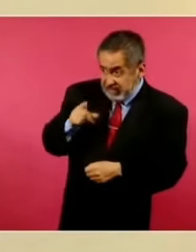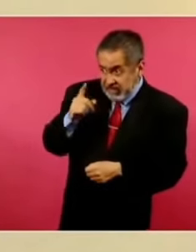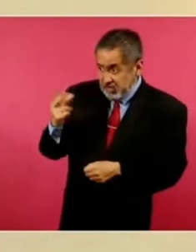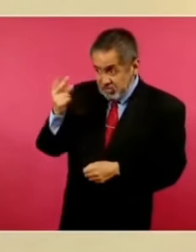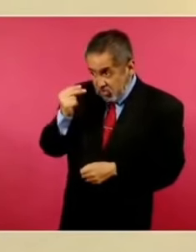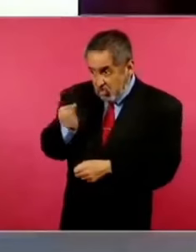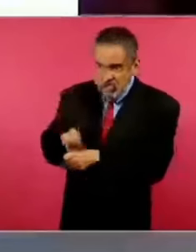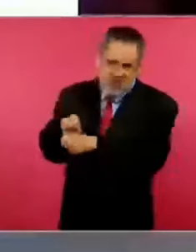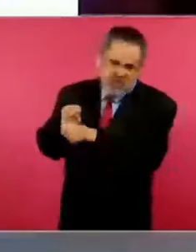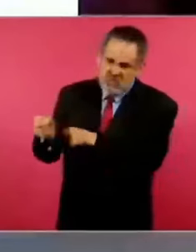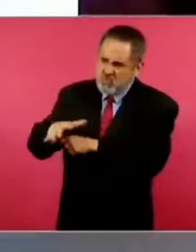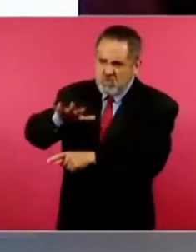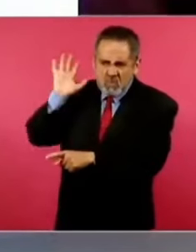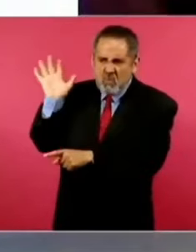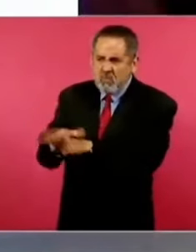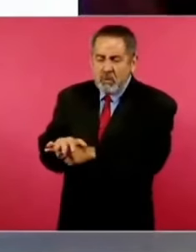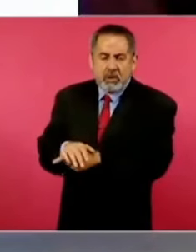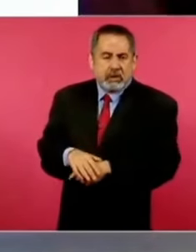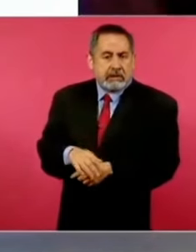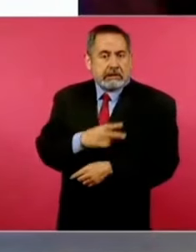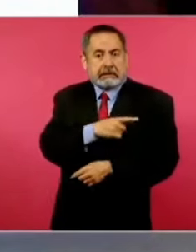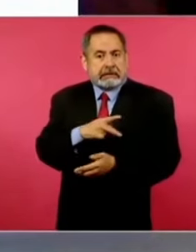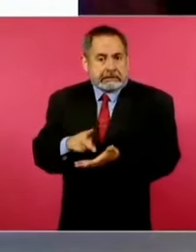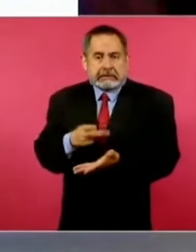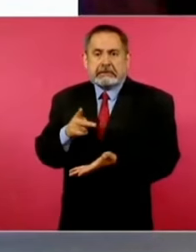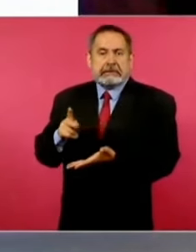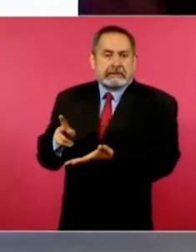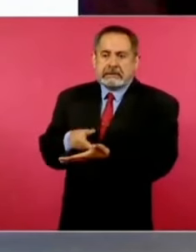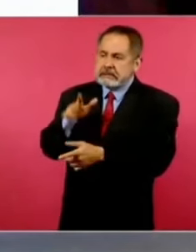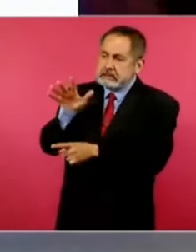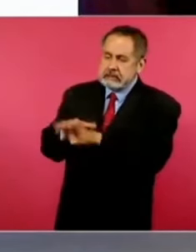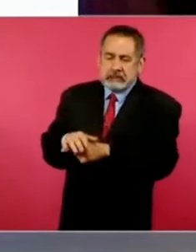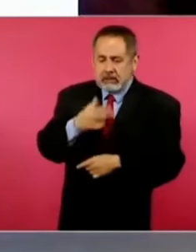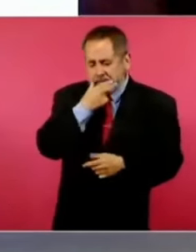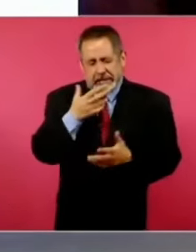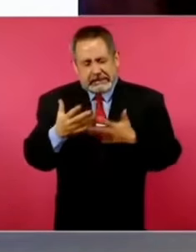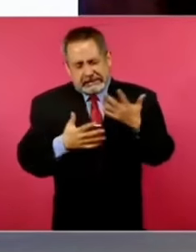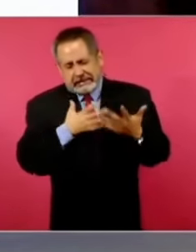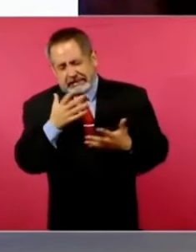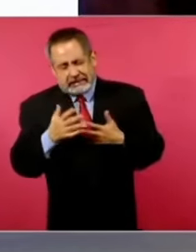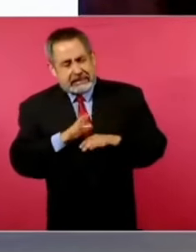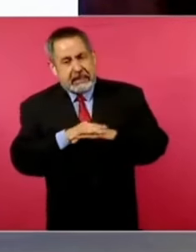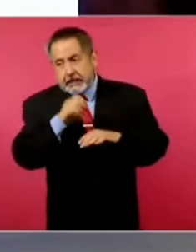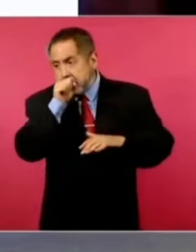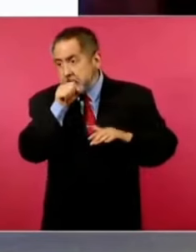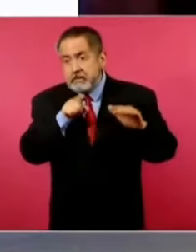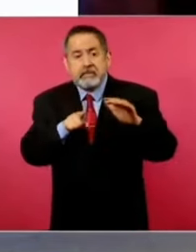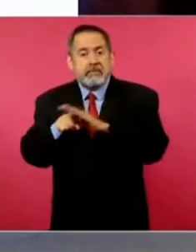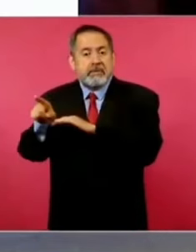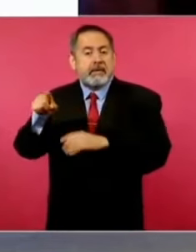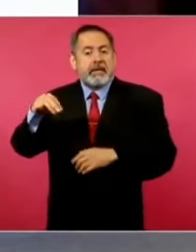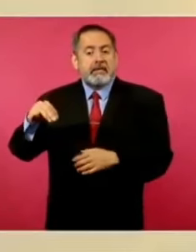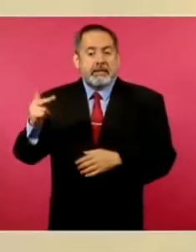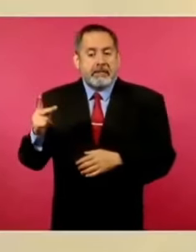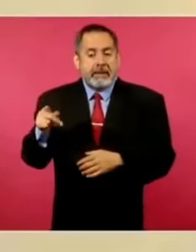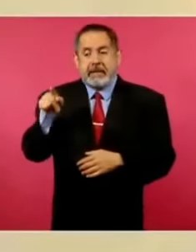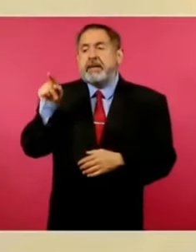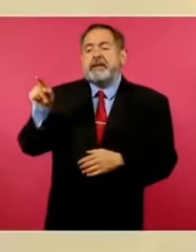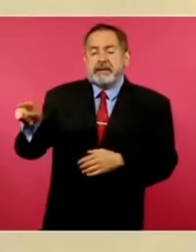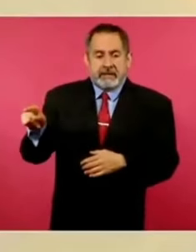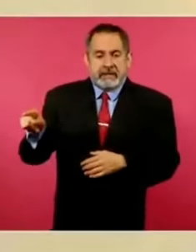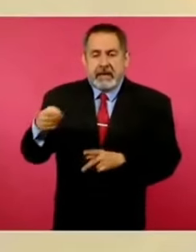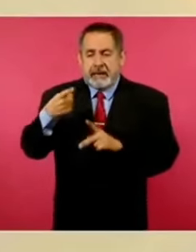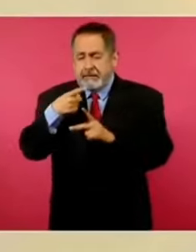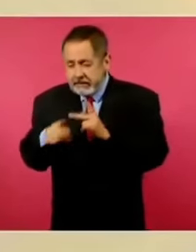negarse ante las continuas exigencias extorsivas el funcionario municipal presentó una denuncia ante el Ministerio Público que